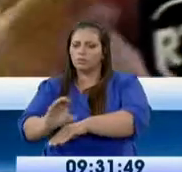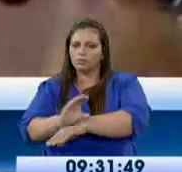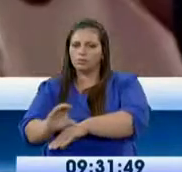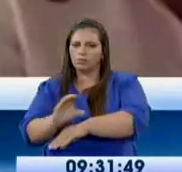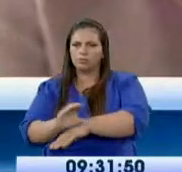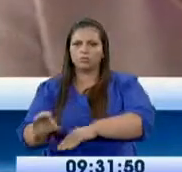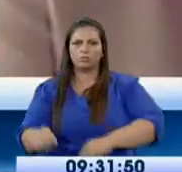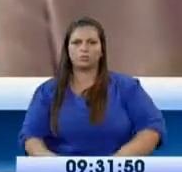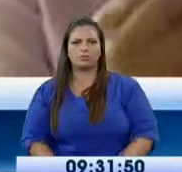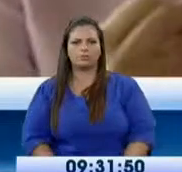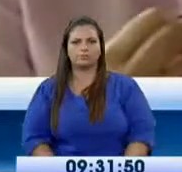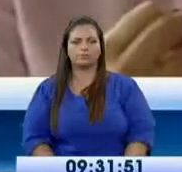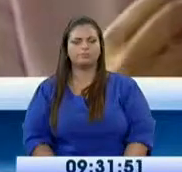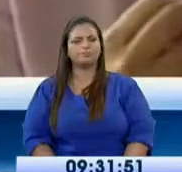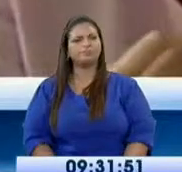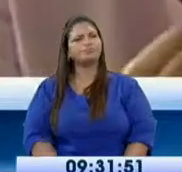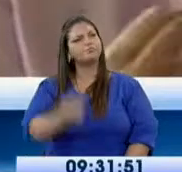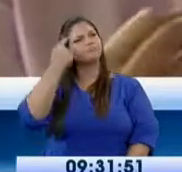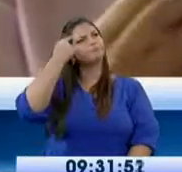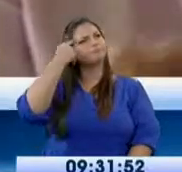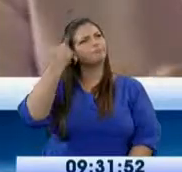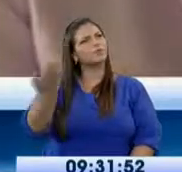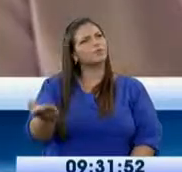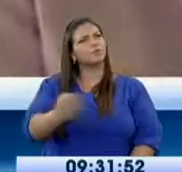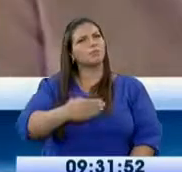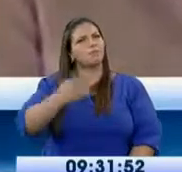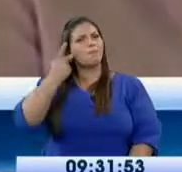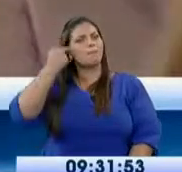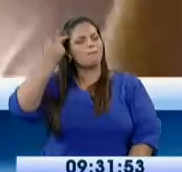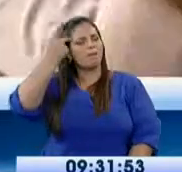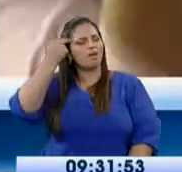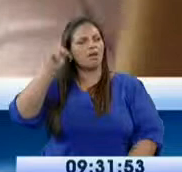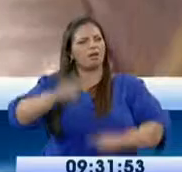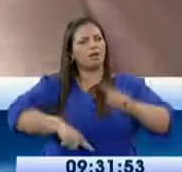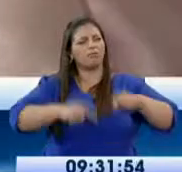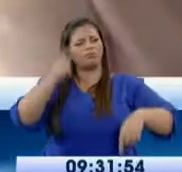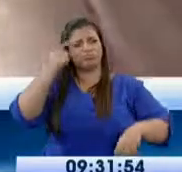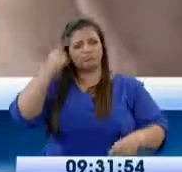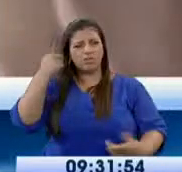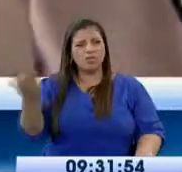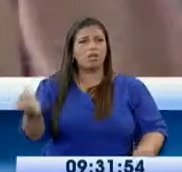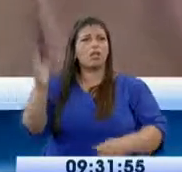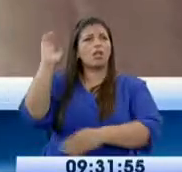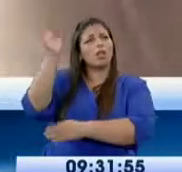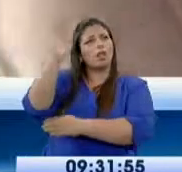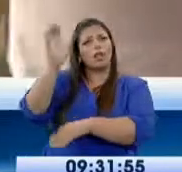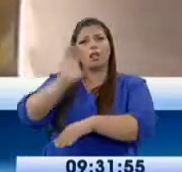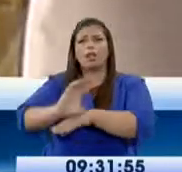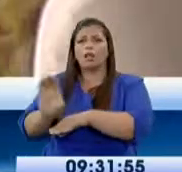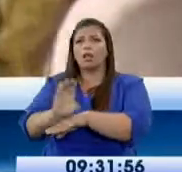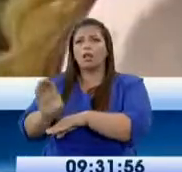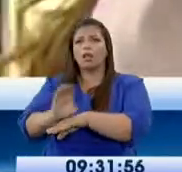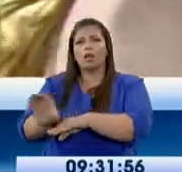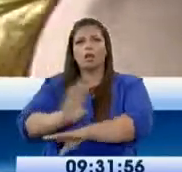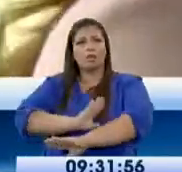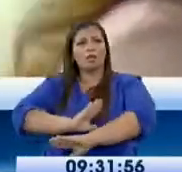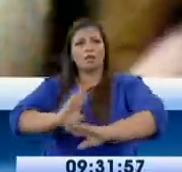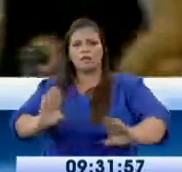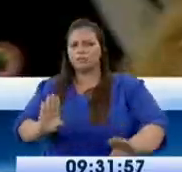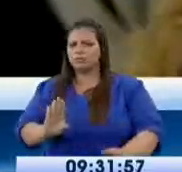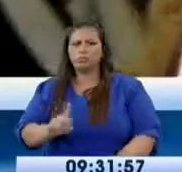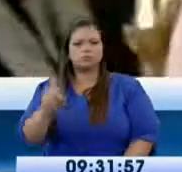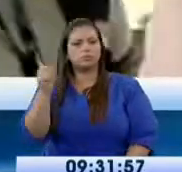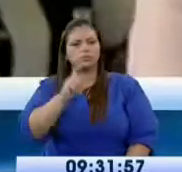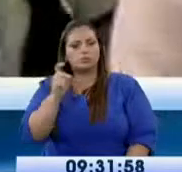hijo se los interne? Porque dicen, no creo que a mi hijo solo con charlas se le quite la adicción. O sea, no creen. Pero en todo caso, usted lo que nos está diciendo claro, que sí es efectivo. Es que no tenemos